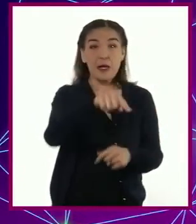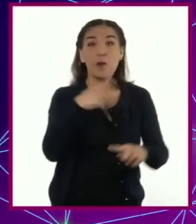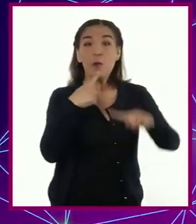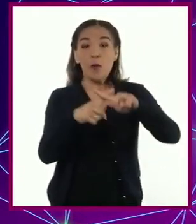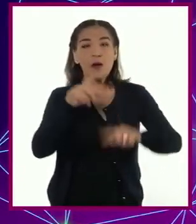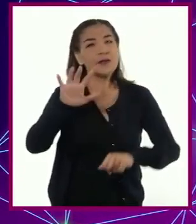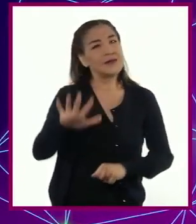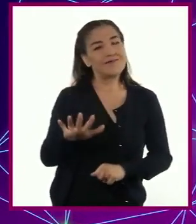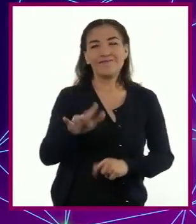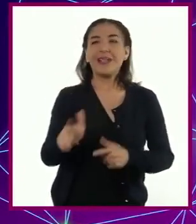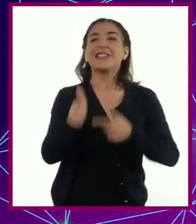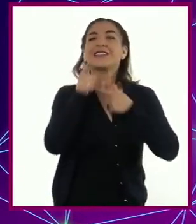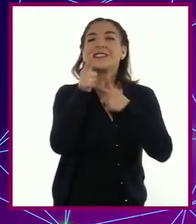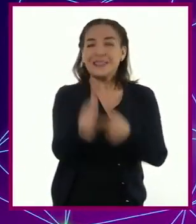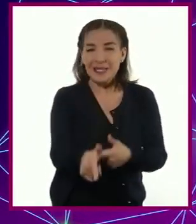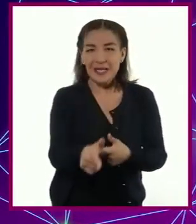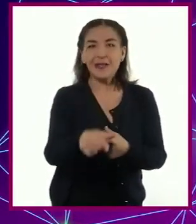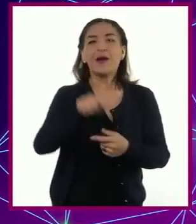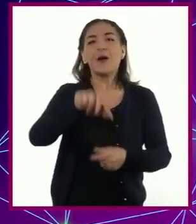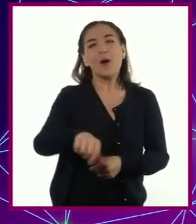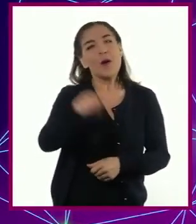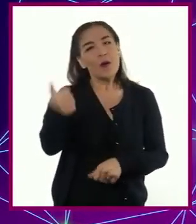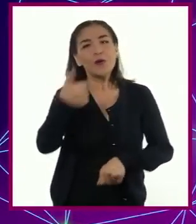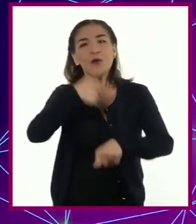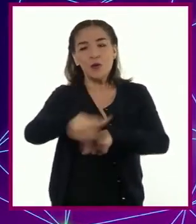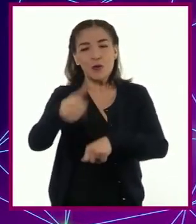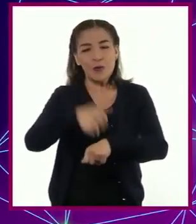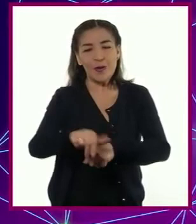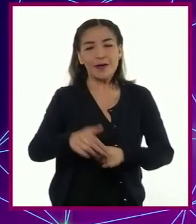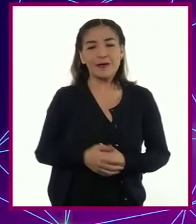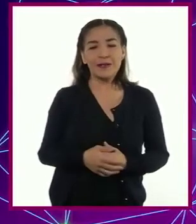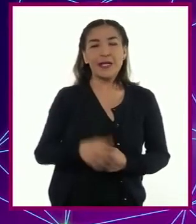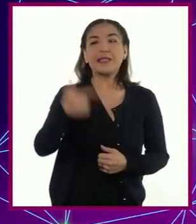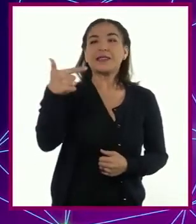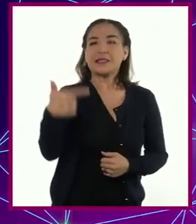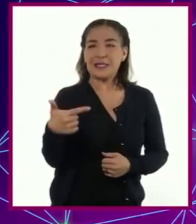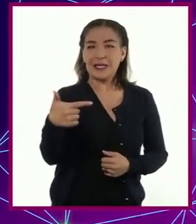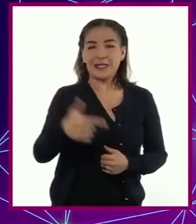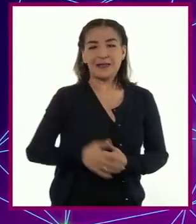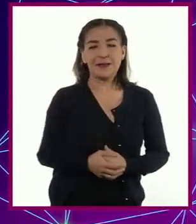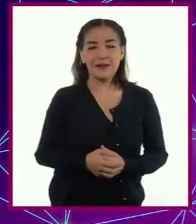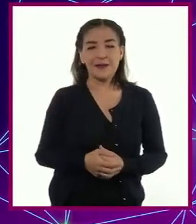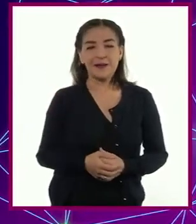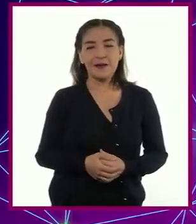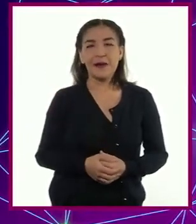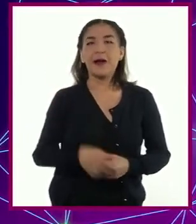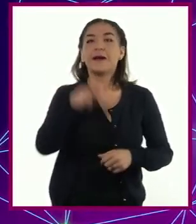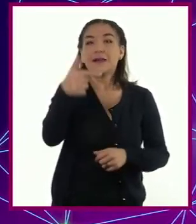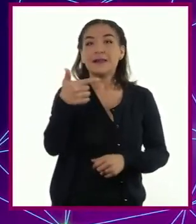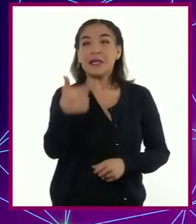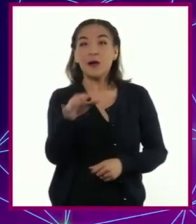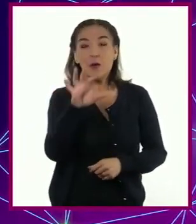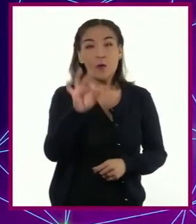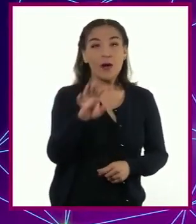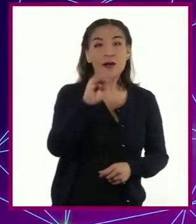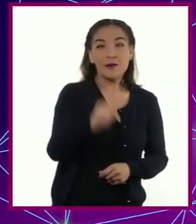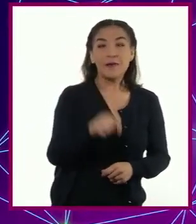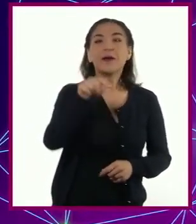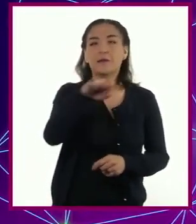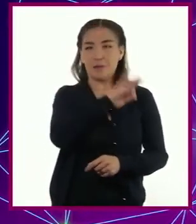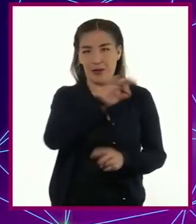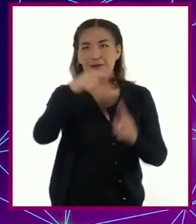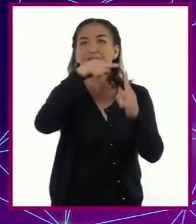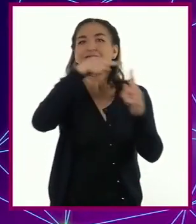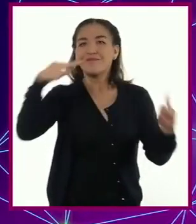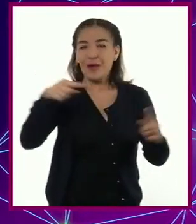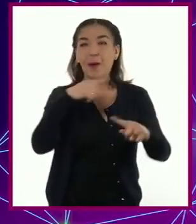Se continúa con el siguiente número primo, 7, Y como 49, si es